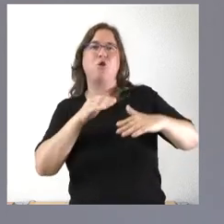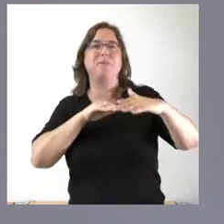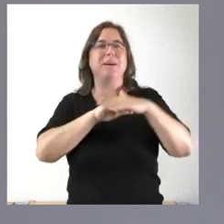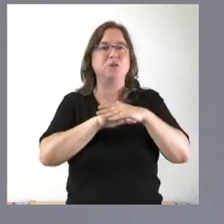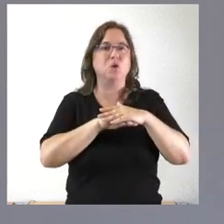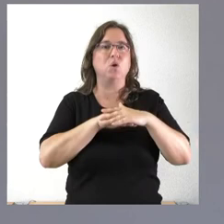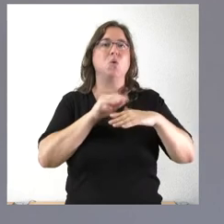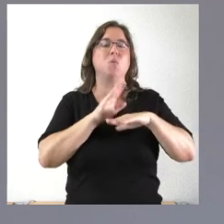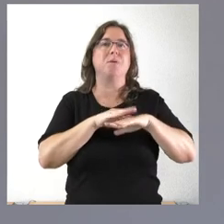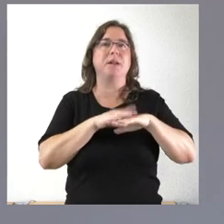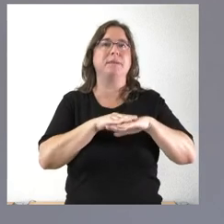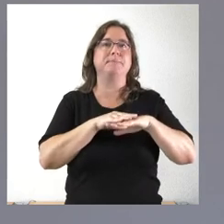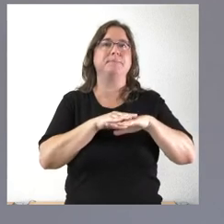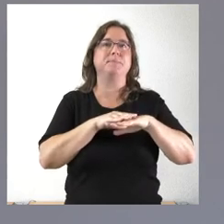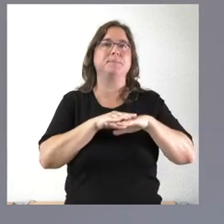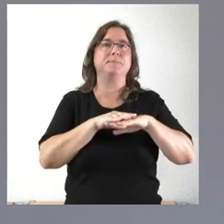el